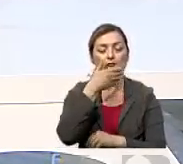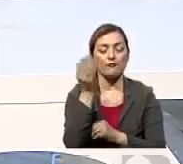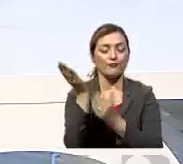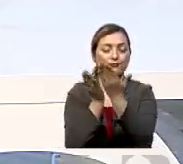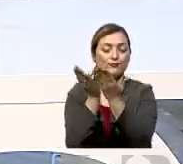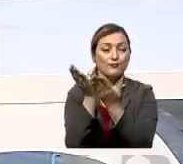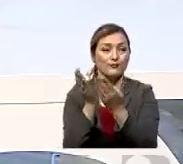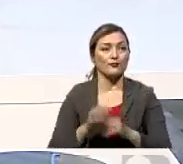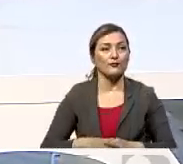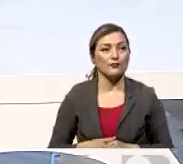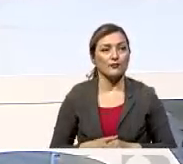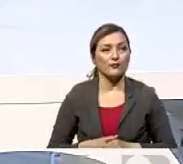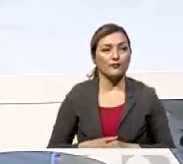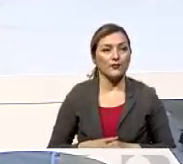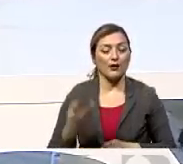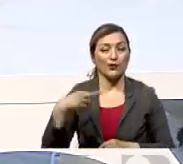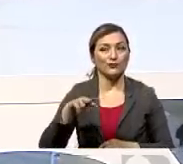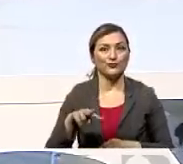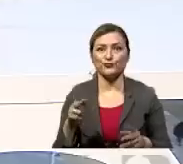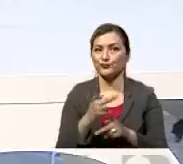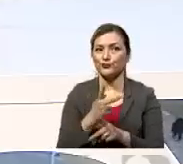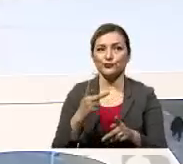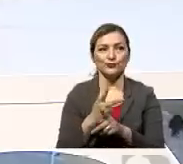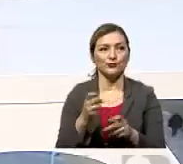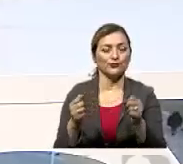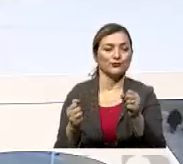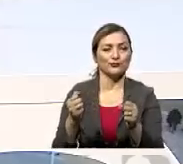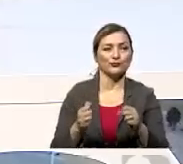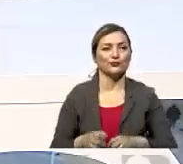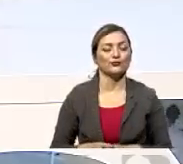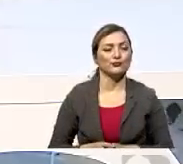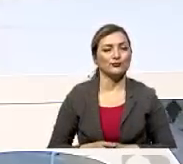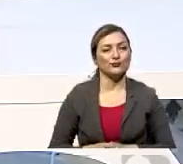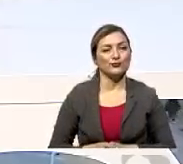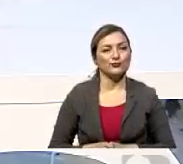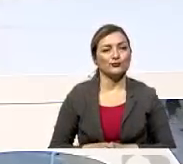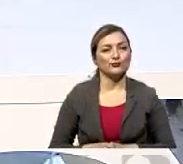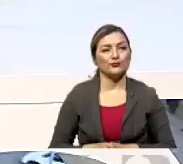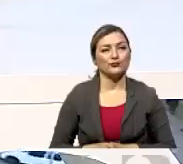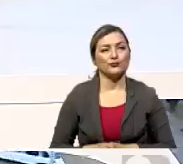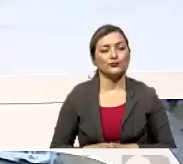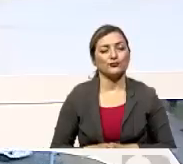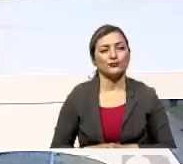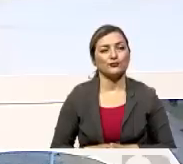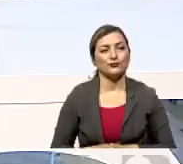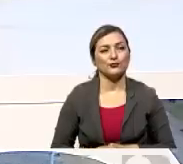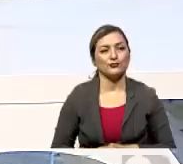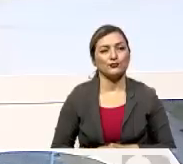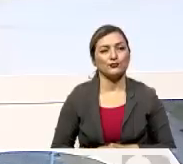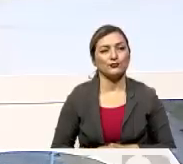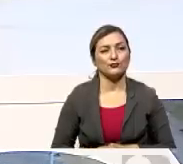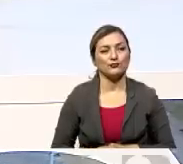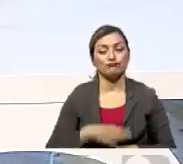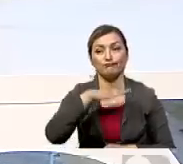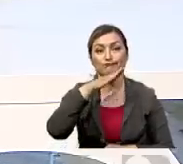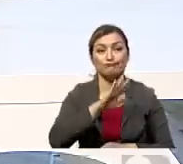servicio a los usuarios, porque ya veíamos que las condiciones para transportarse en este corredor realmente son, deja mucho que desear, ¿no?